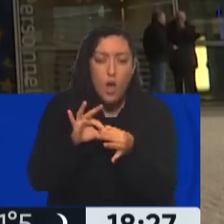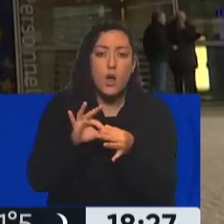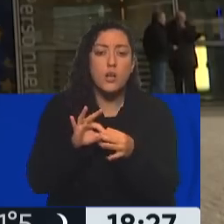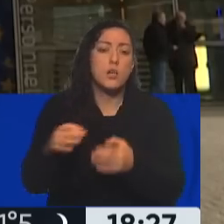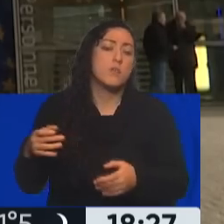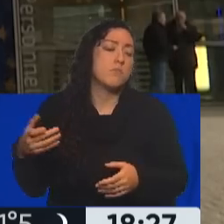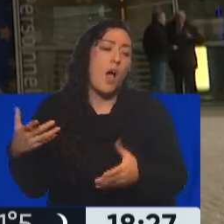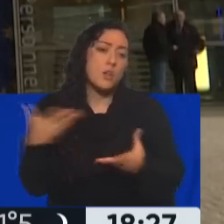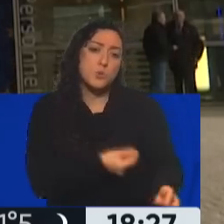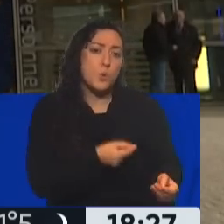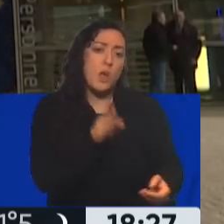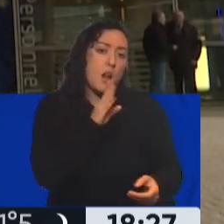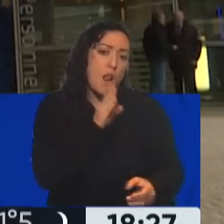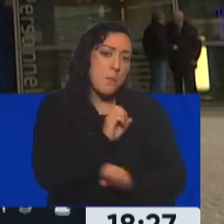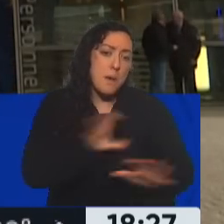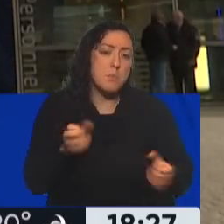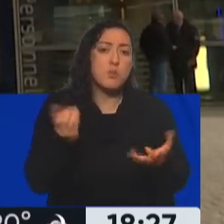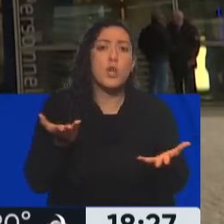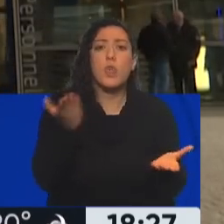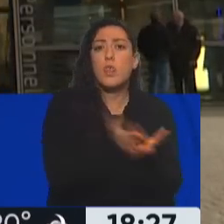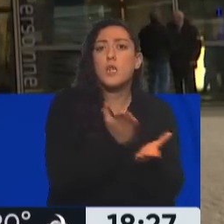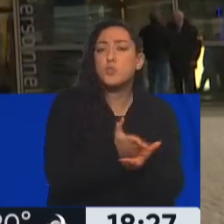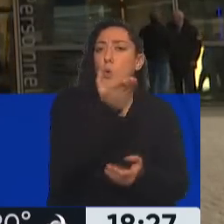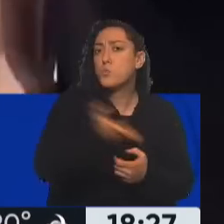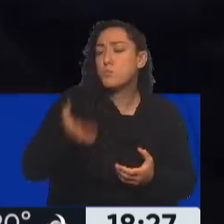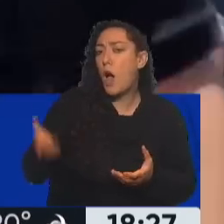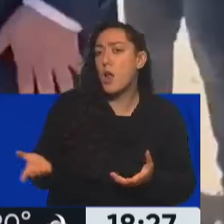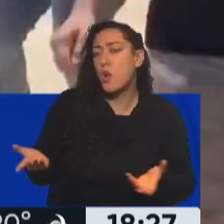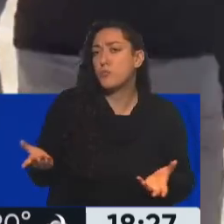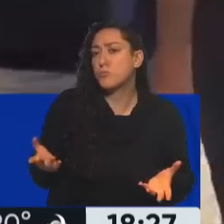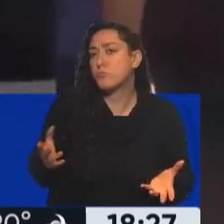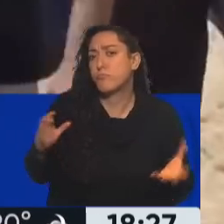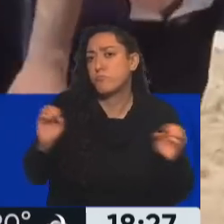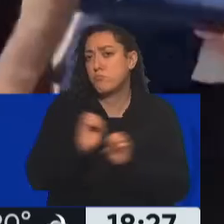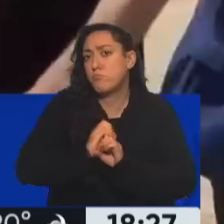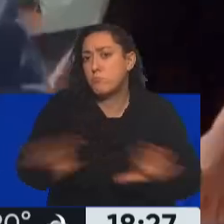Israel a raíz de los abusos de derechos humanos en Gaza,